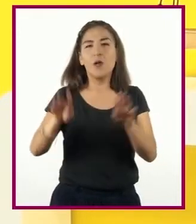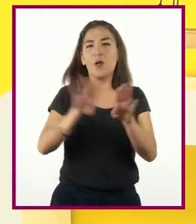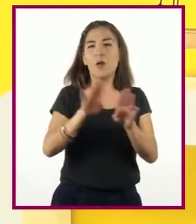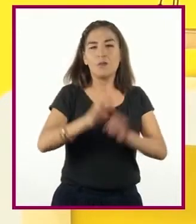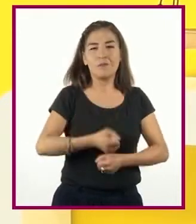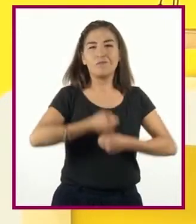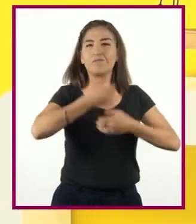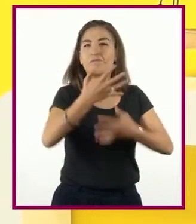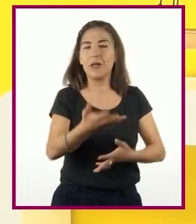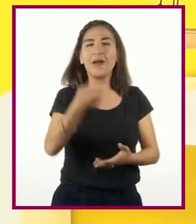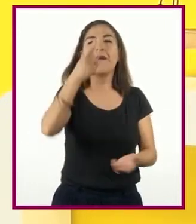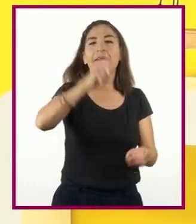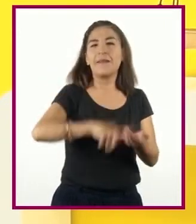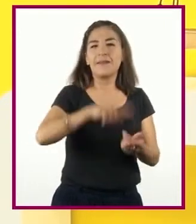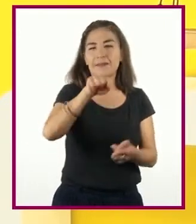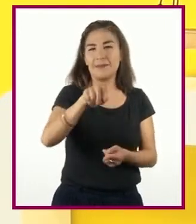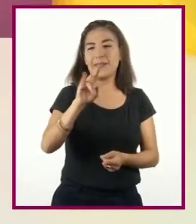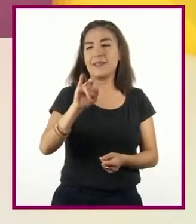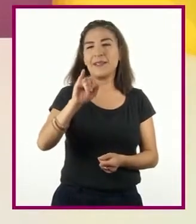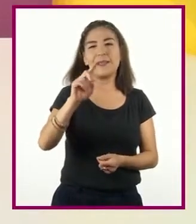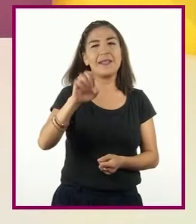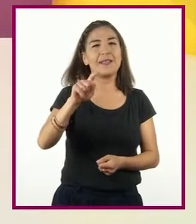expresiones que conforman la identidad.